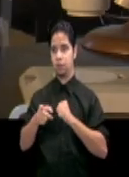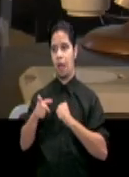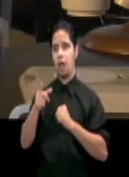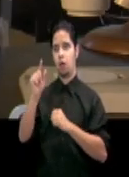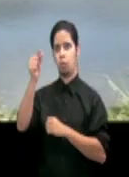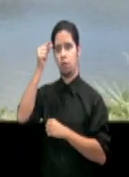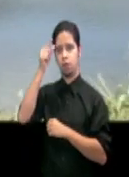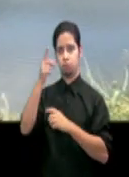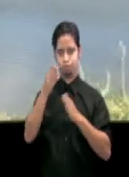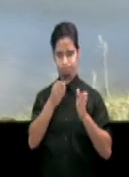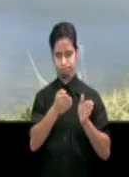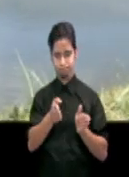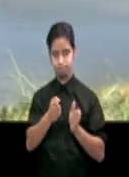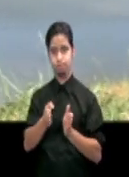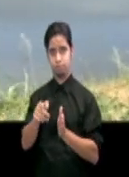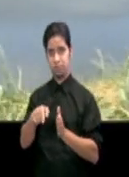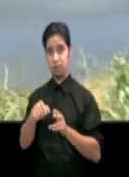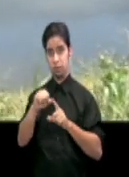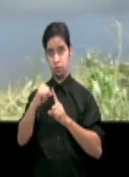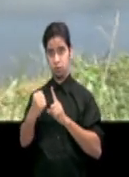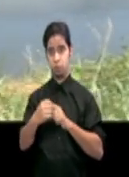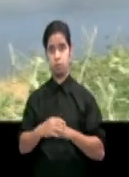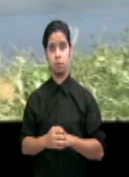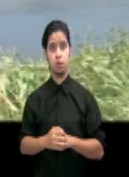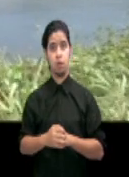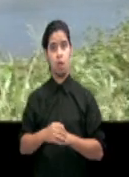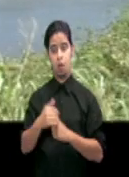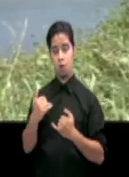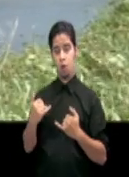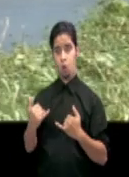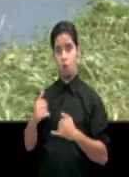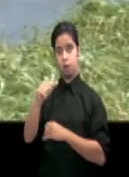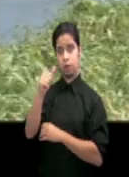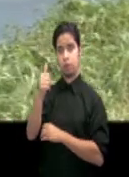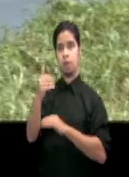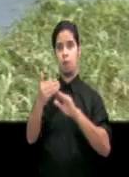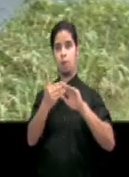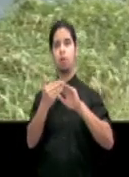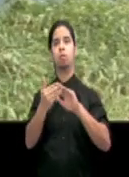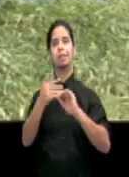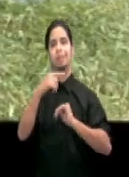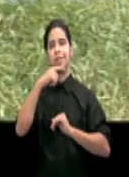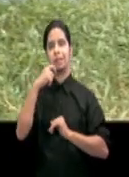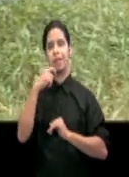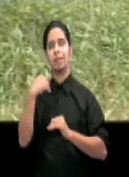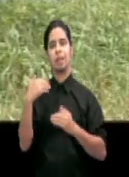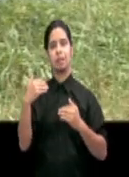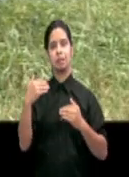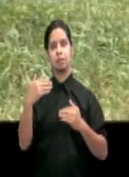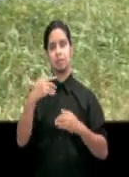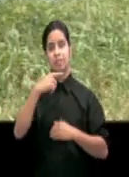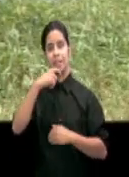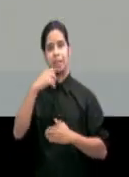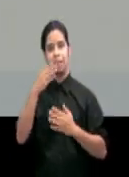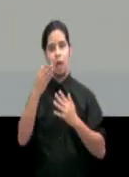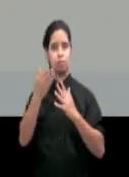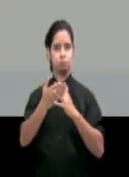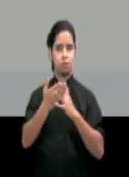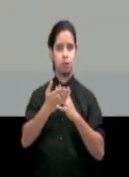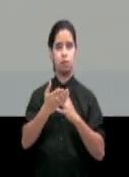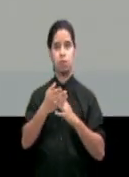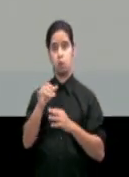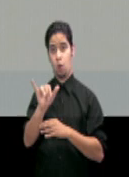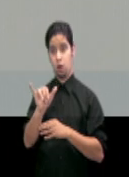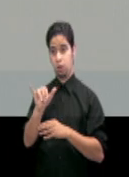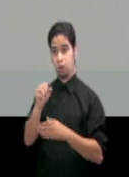medidas al respecto. En el día de hoy, 10 pueblos fueron declarados en estado de sequía moderada. La misma aplica a los pueblos de la mitad este